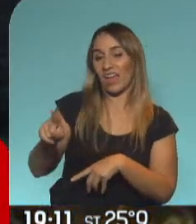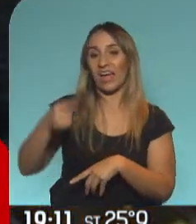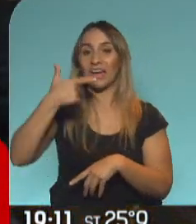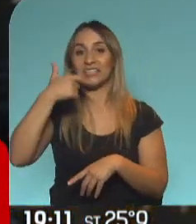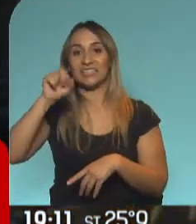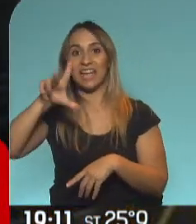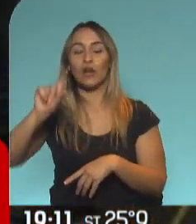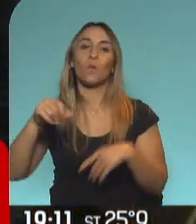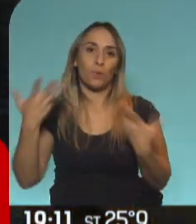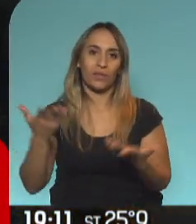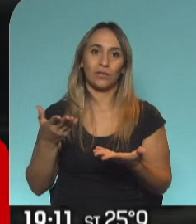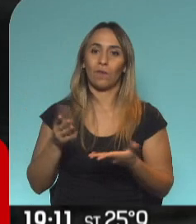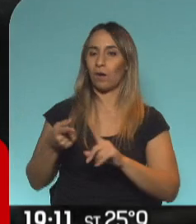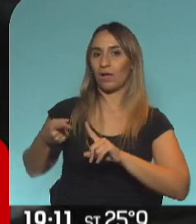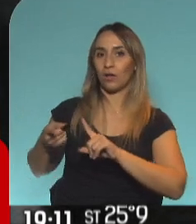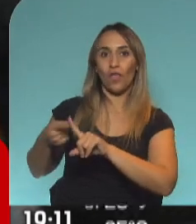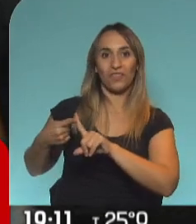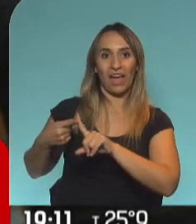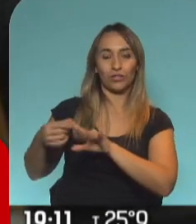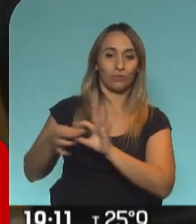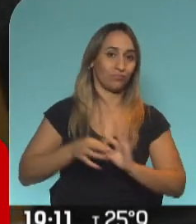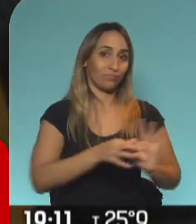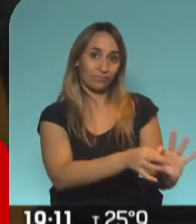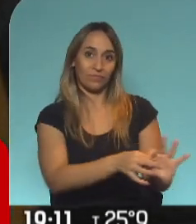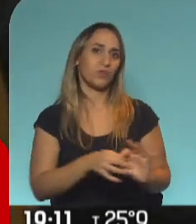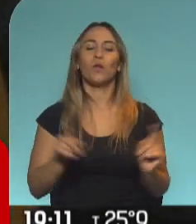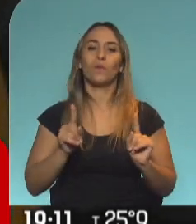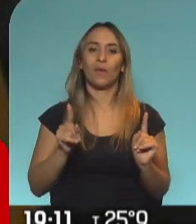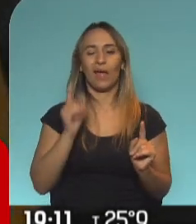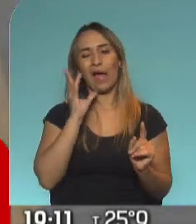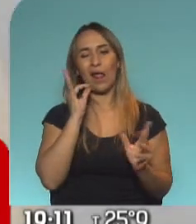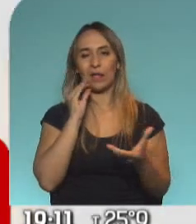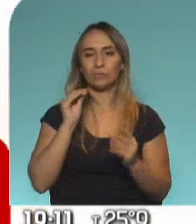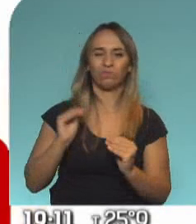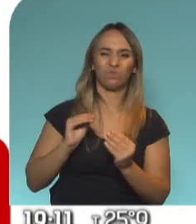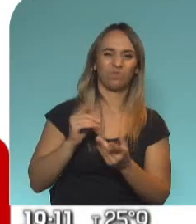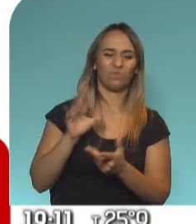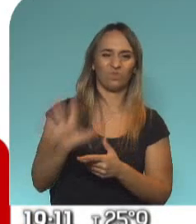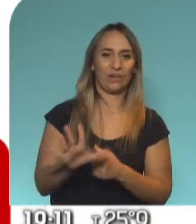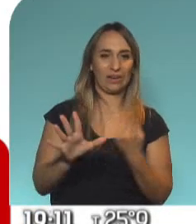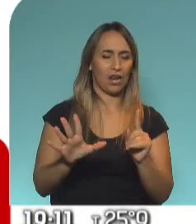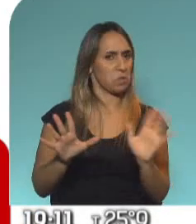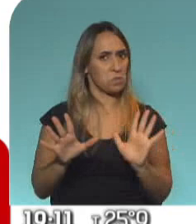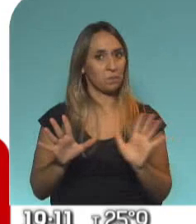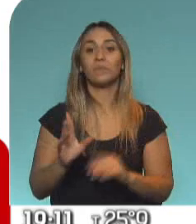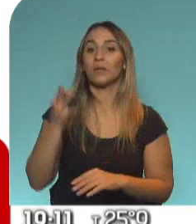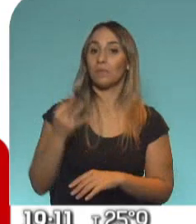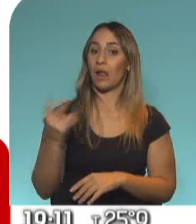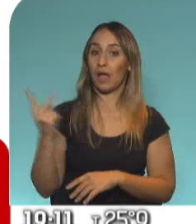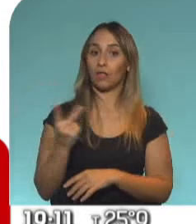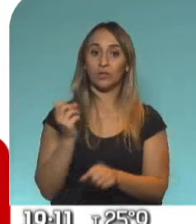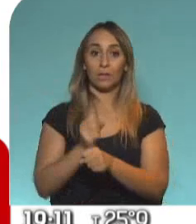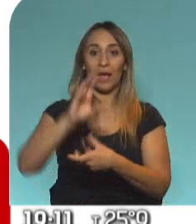el editor convocándola. No hay nada extraño en esto. Pero ¿no? Hay un dato adicional. Ambas, la esposa de Kicillof, trabaja en el CONICET y